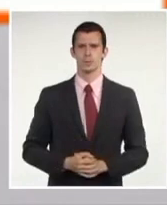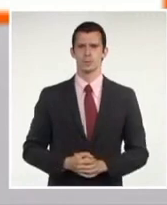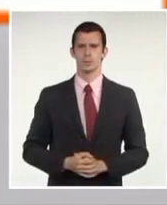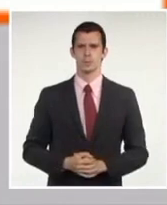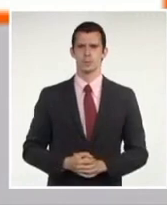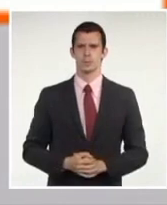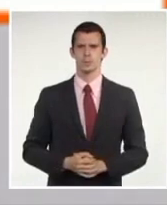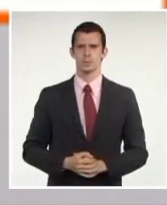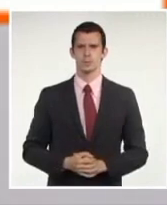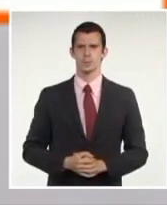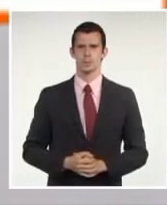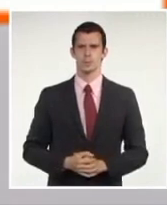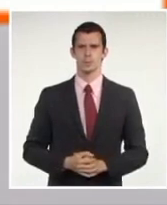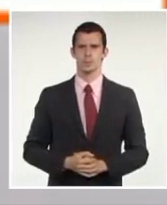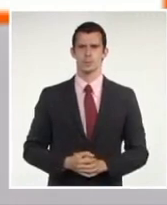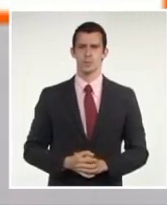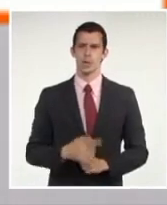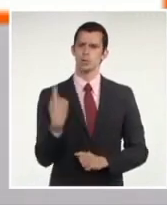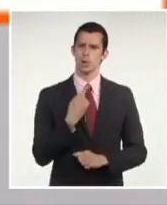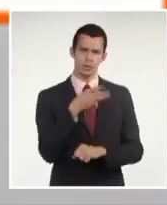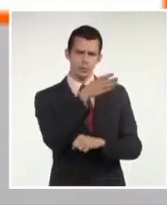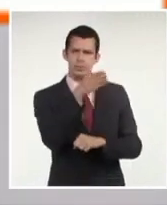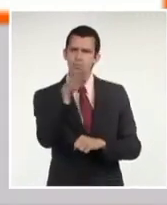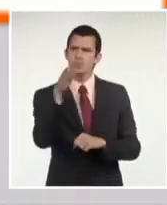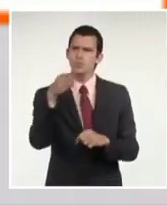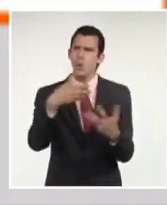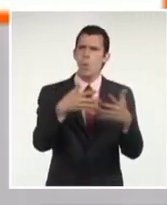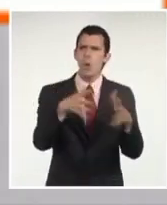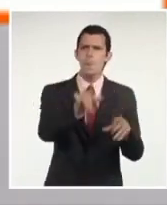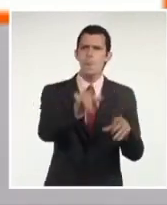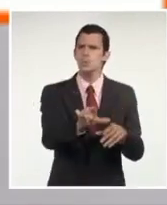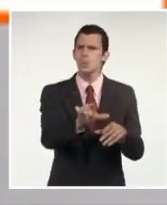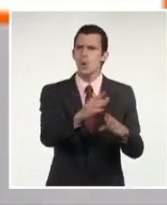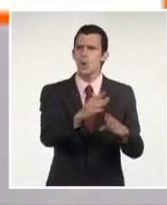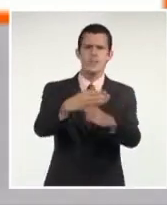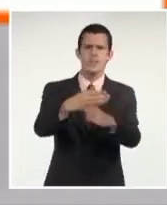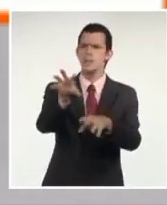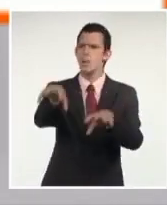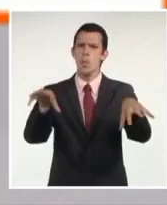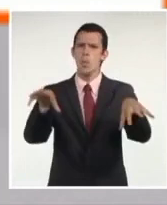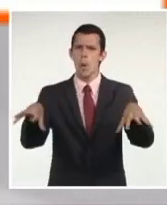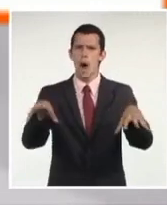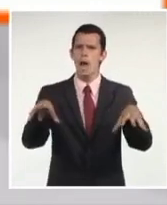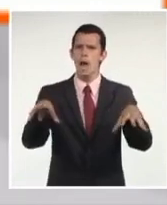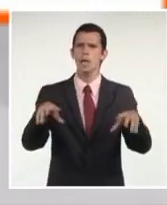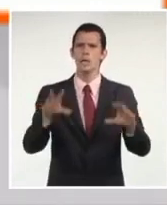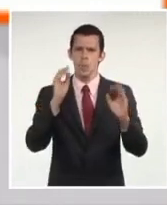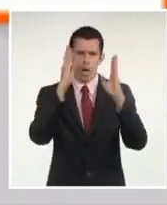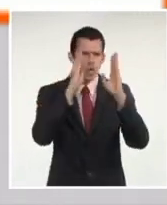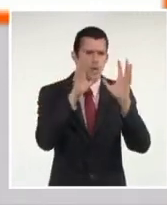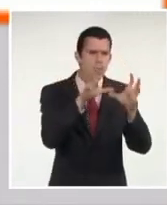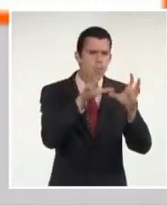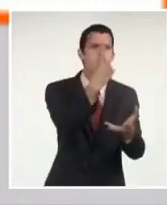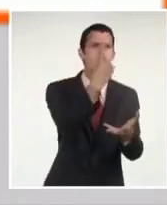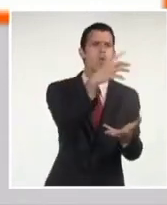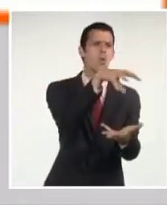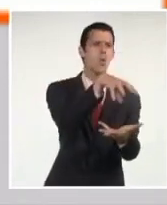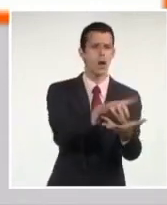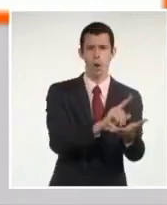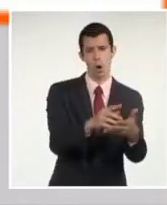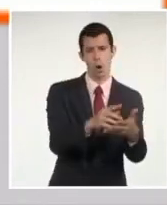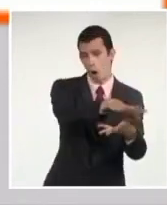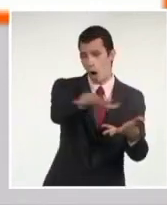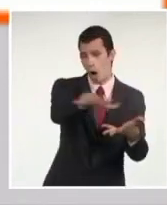diferentes lugares, pero también muestras de fallecidos, desafortunadamente, de casos graves, de casos críticos, de